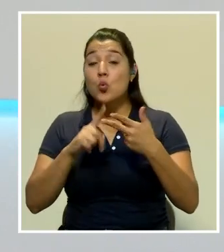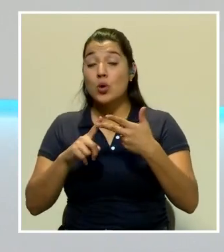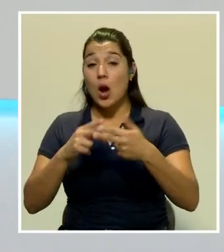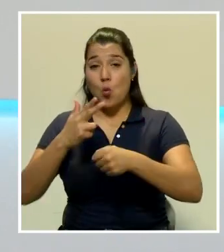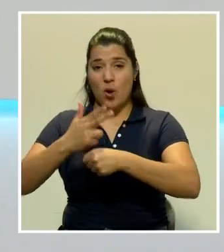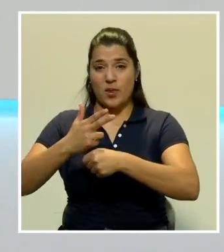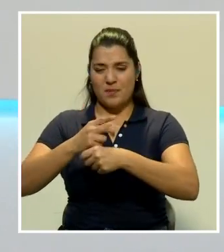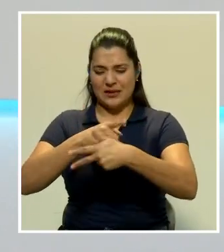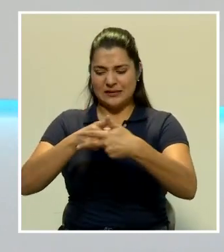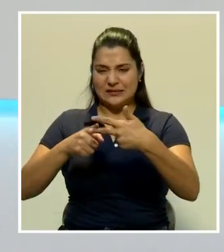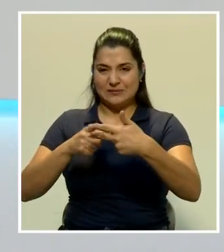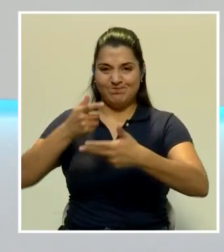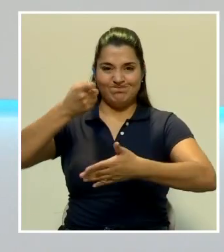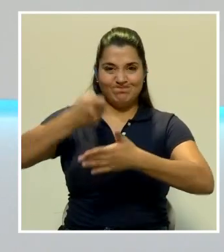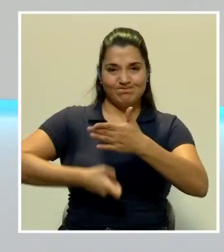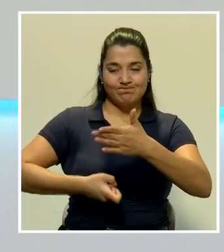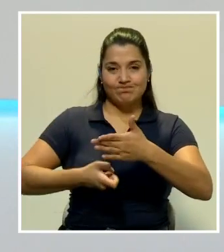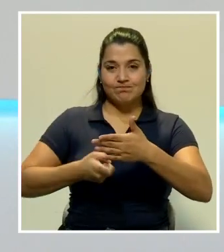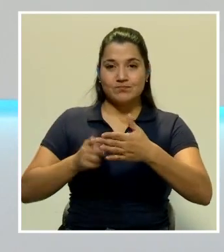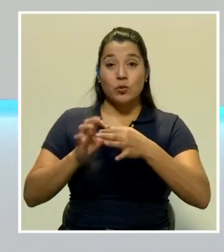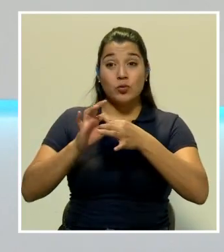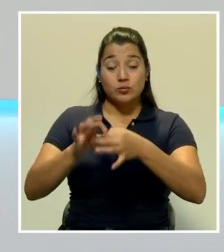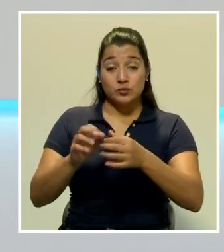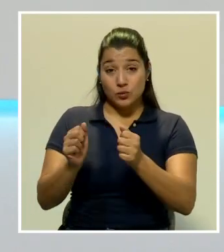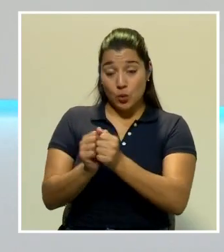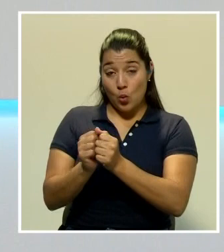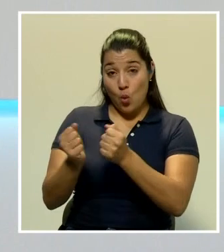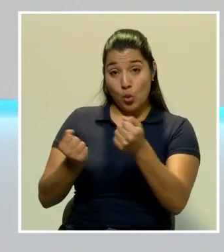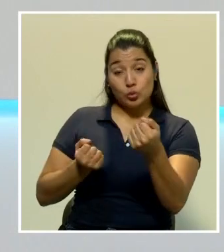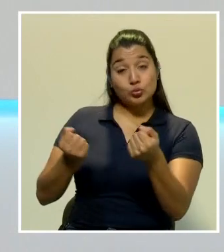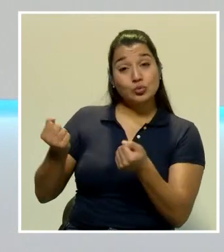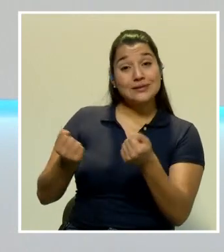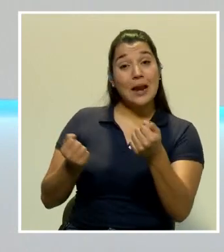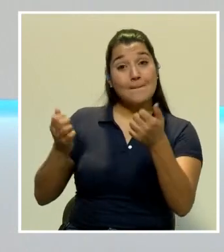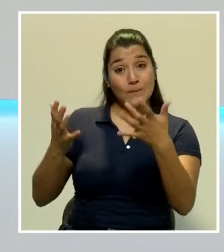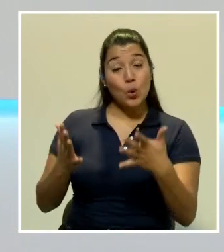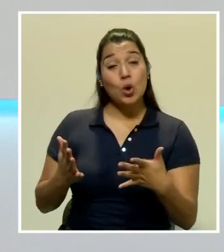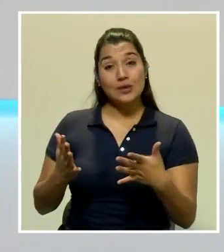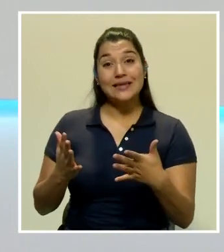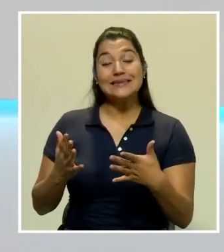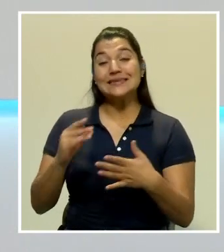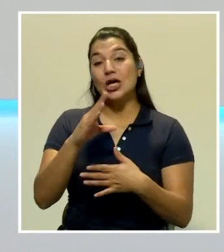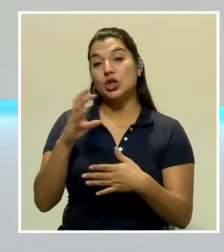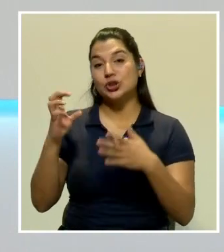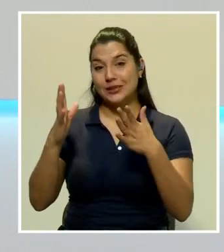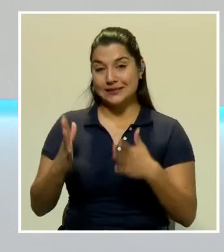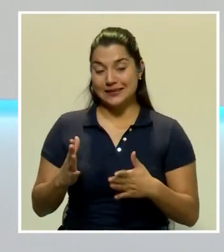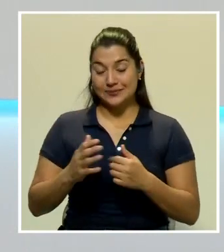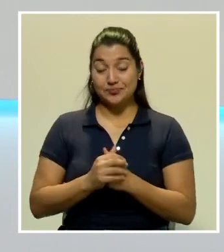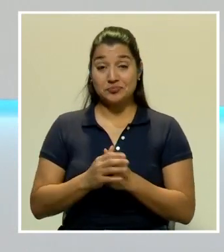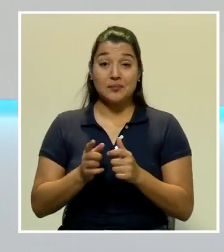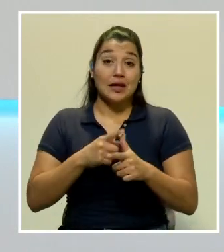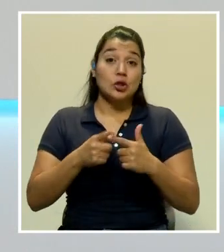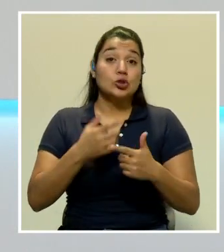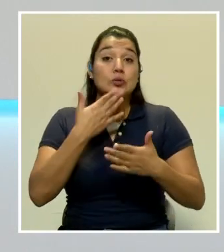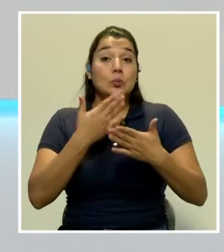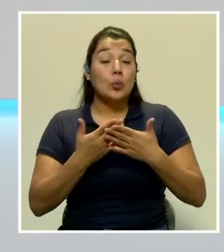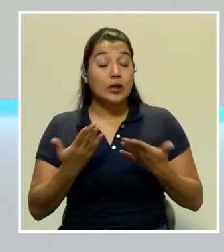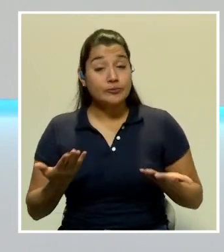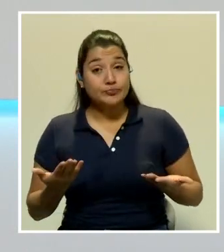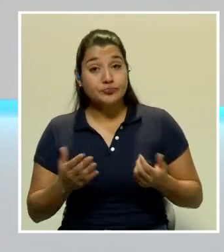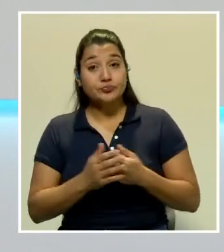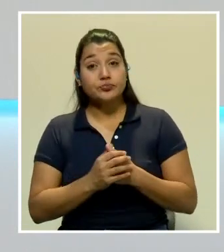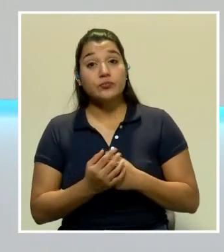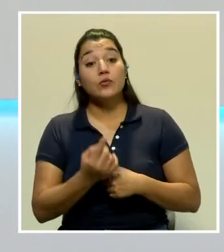muy duras hacia el transporte terrestre costarricense. Así que bueno,